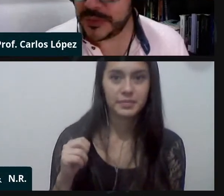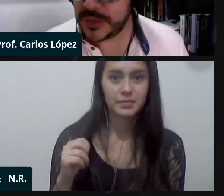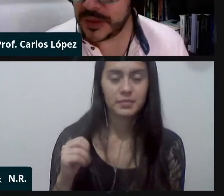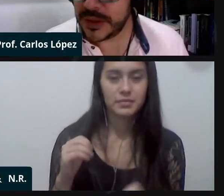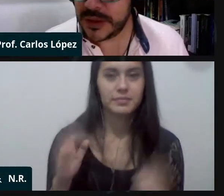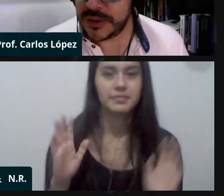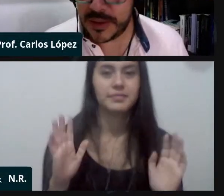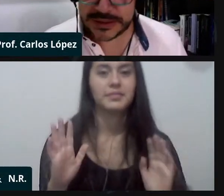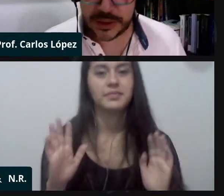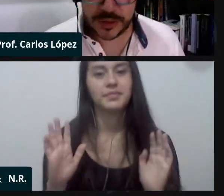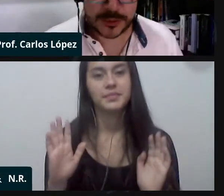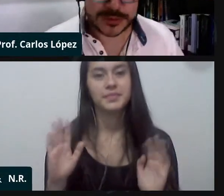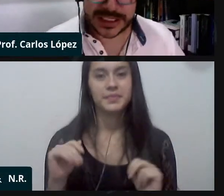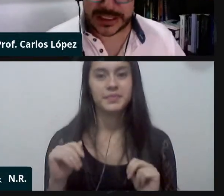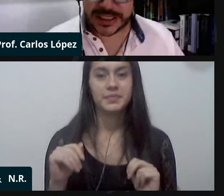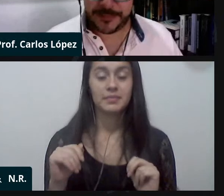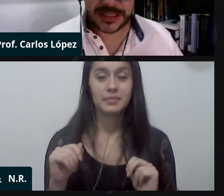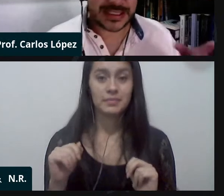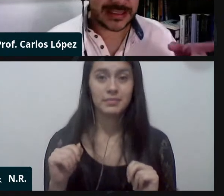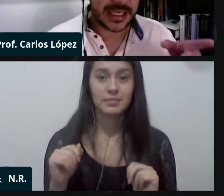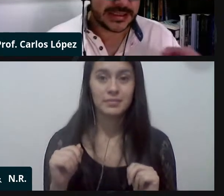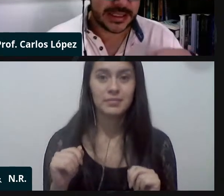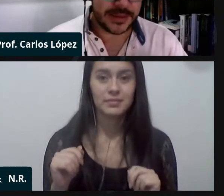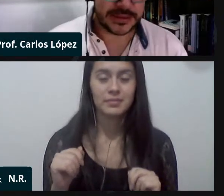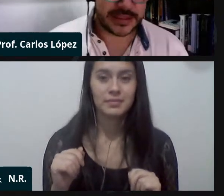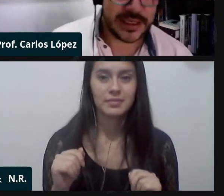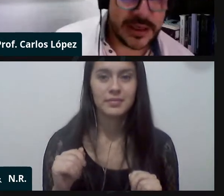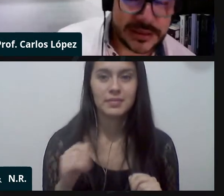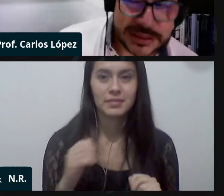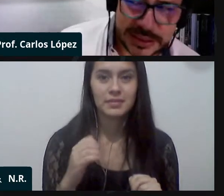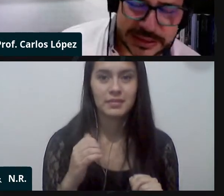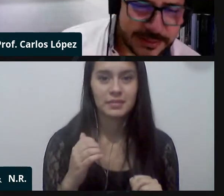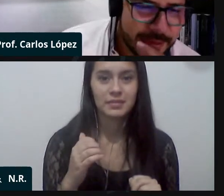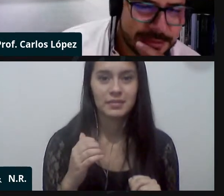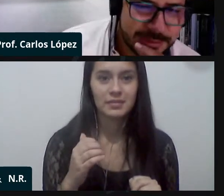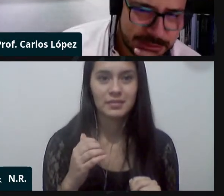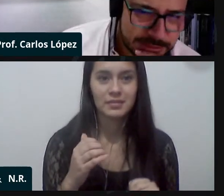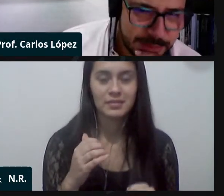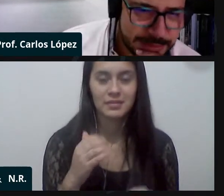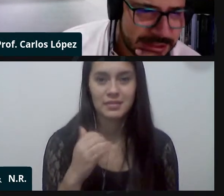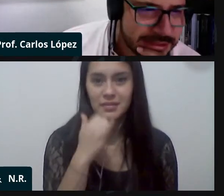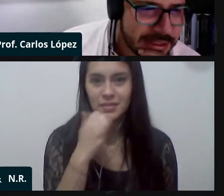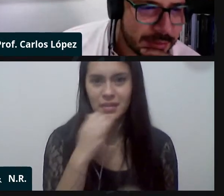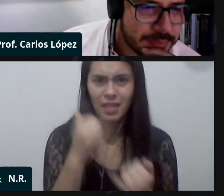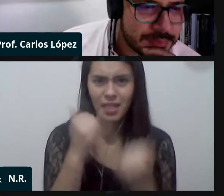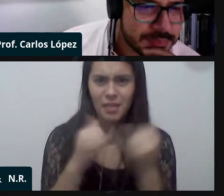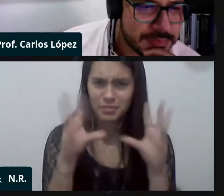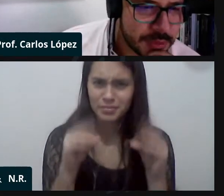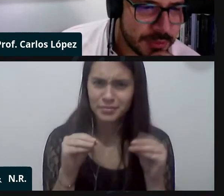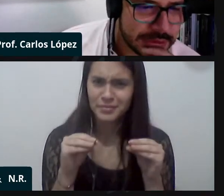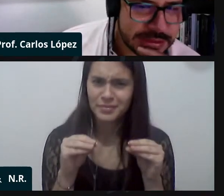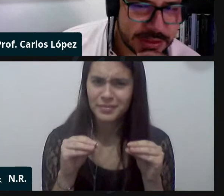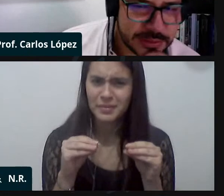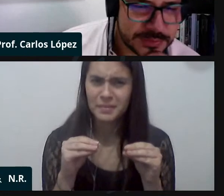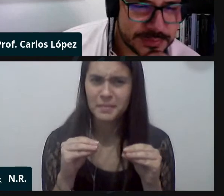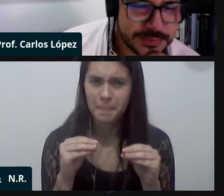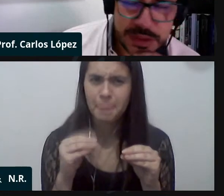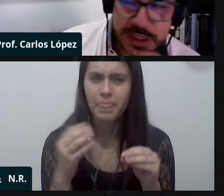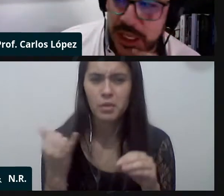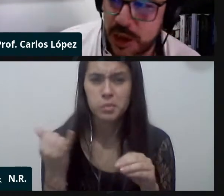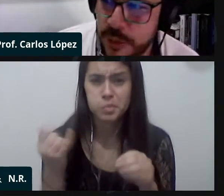Bueno, a ver si lo logramos. Sí, ¿qué pasa si él se mete? Si terminamos la transmisión, ¿se puede meter? Sí, claro. Yo creo que sí,